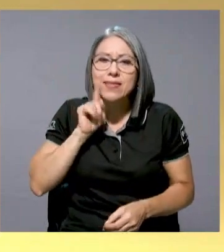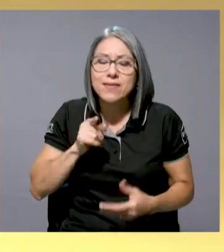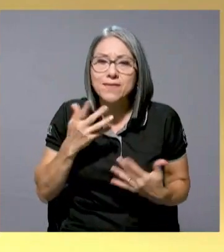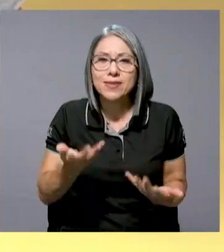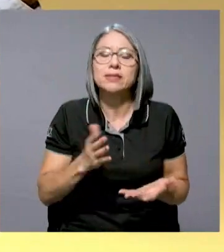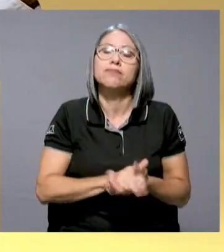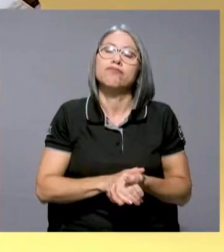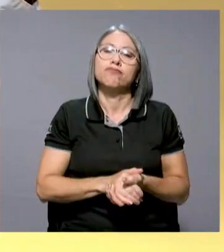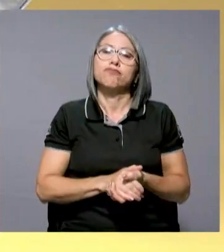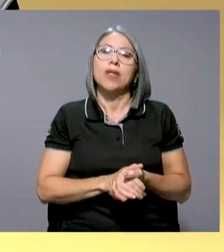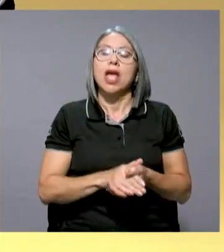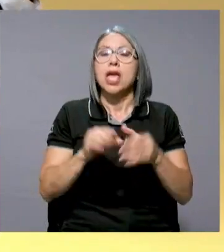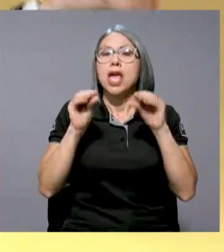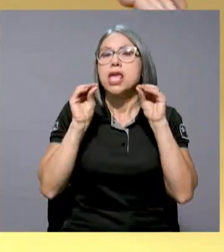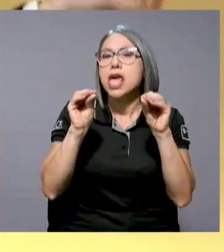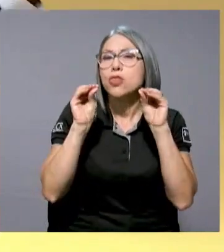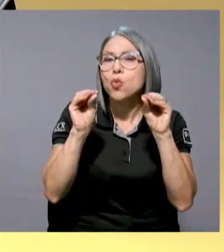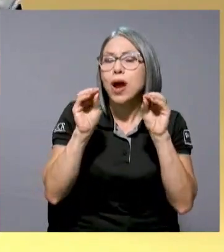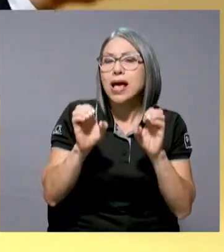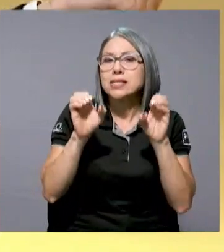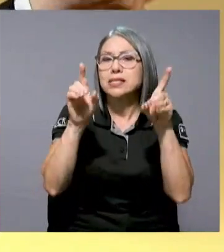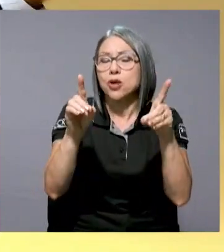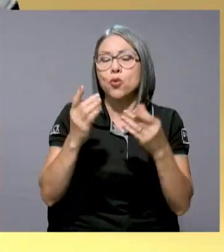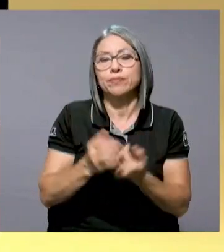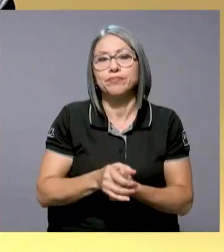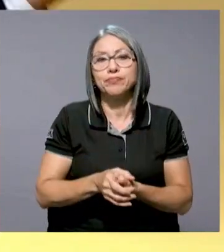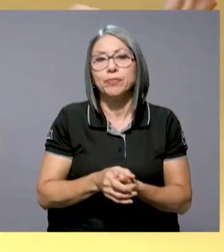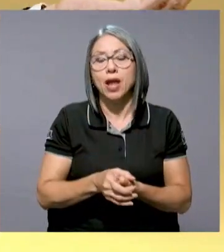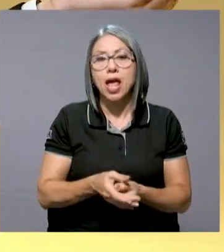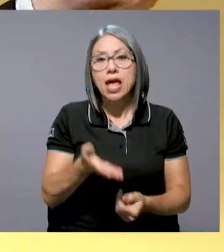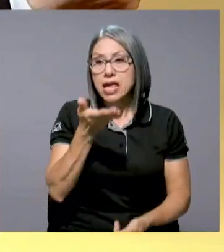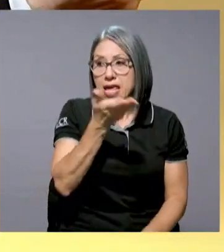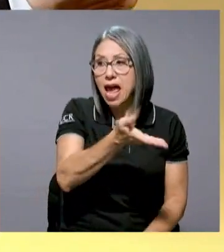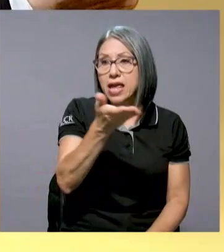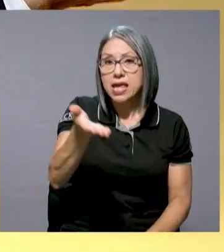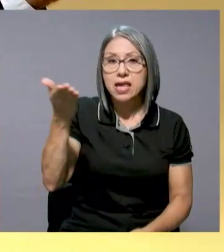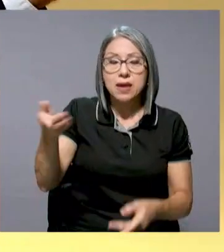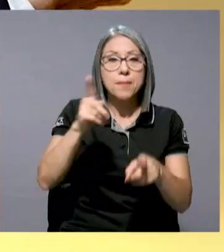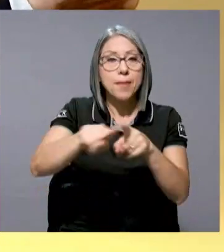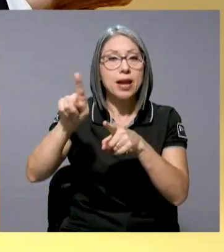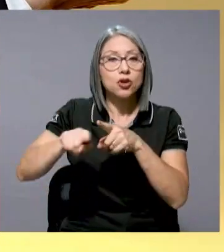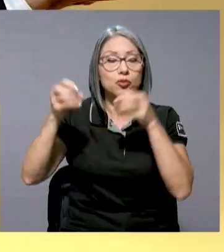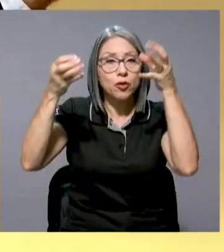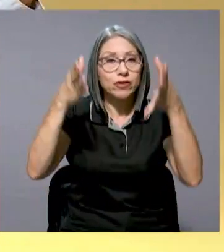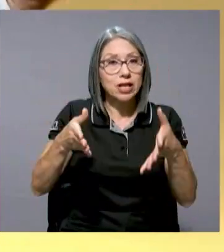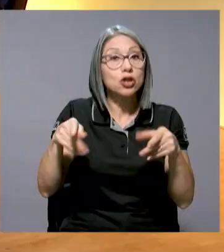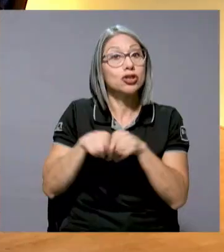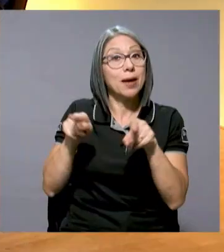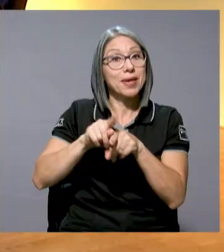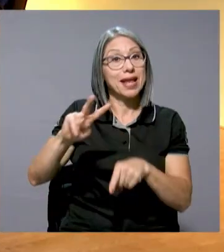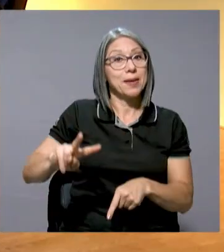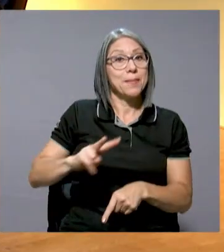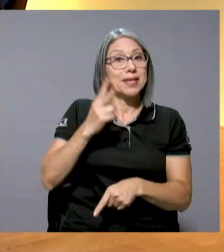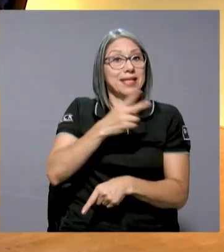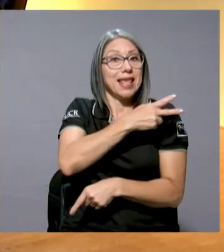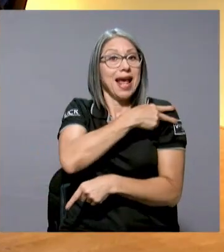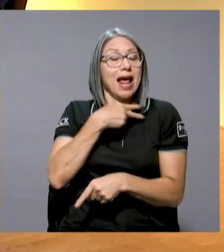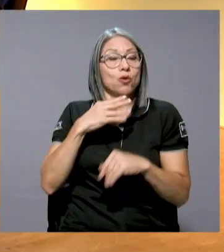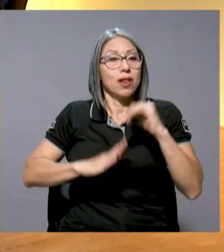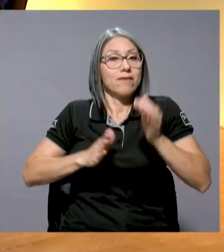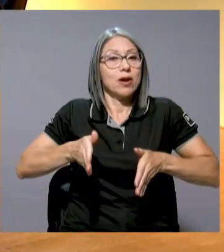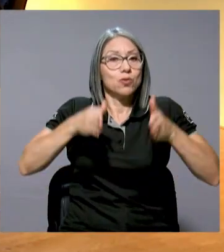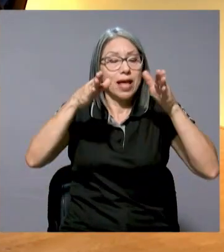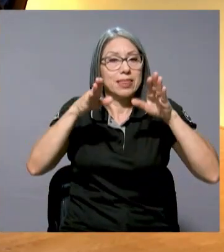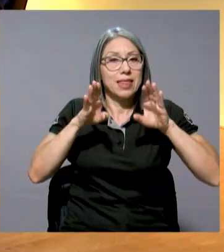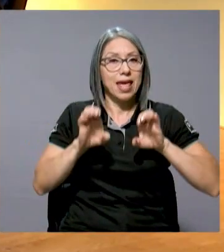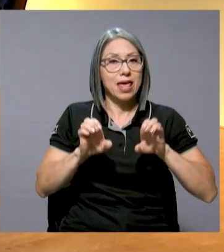y educación, y estaban ahí varios profesores, incluyendo el vicedecano de la Facultad de Educación, de manera que